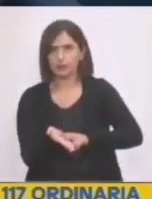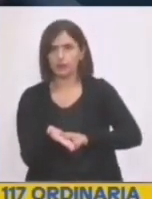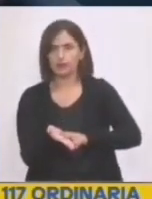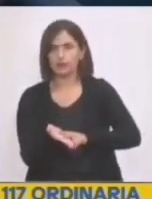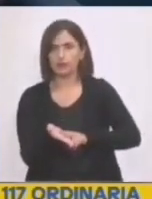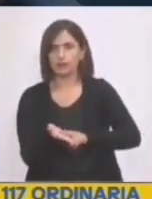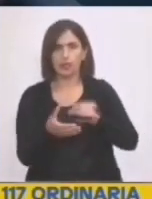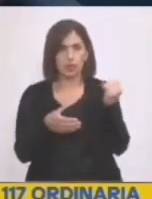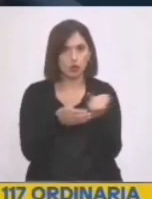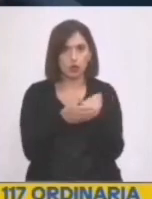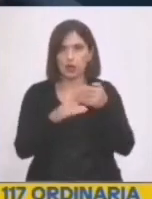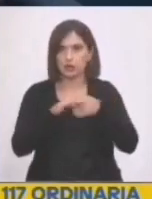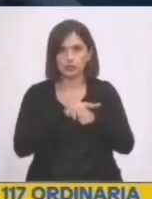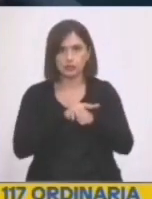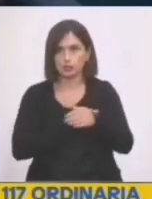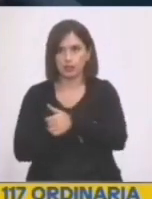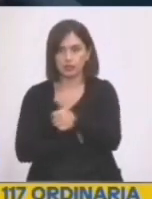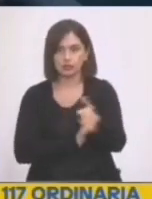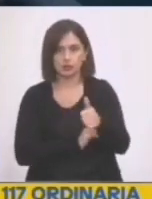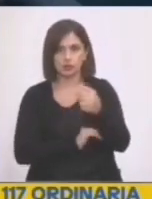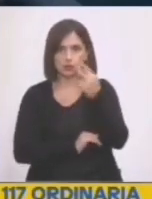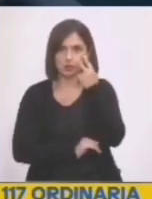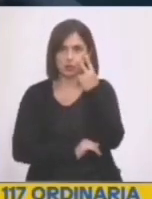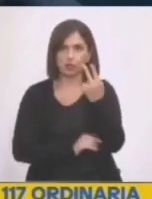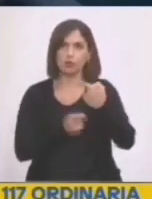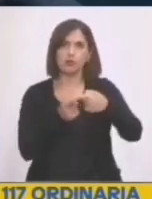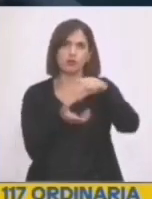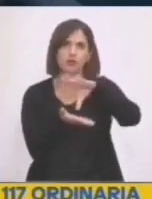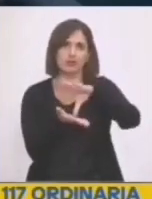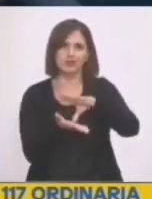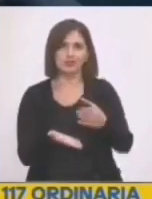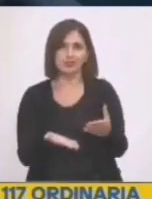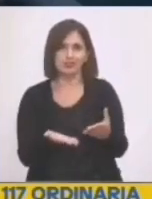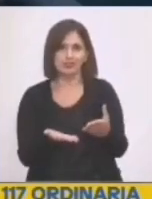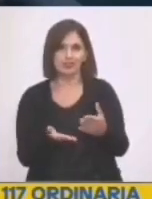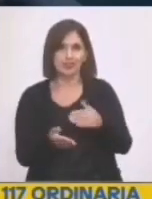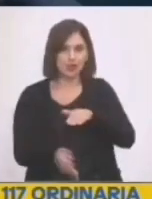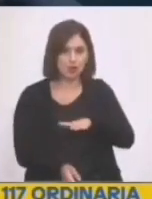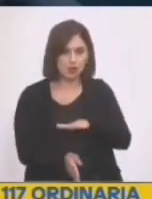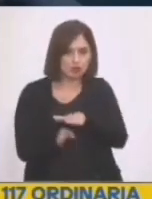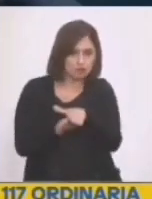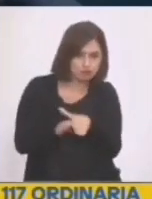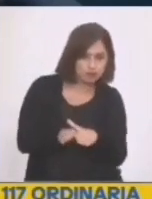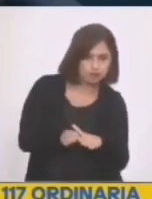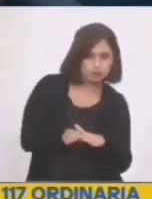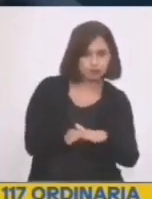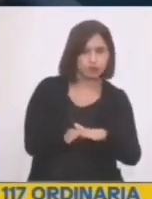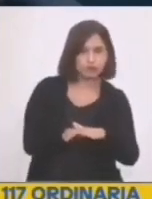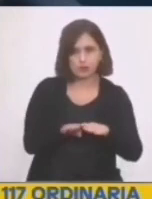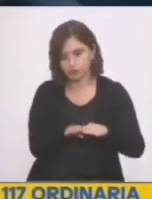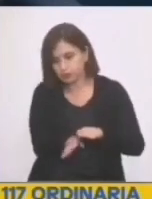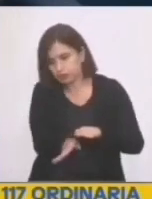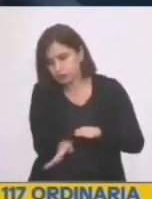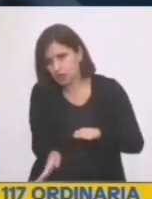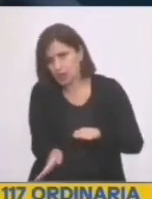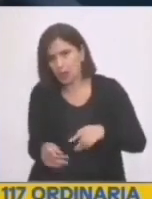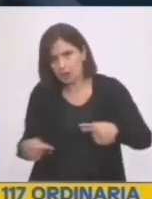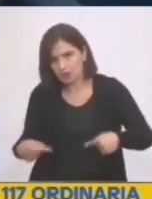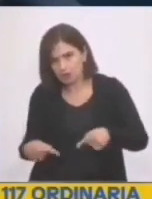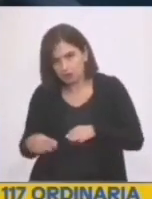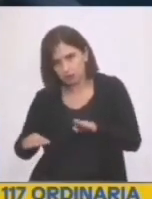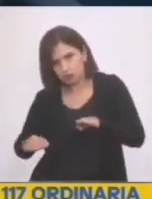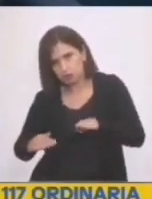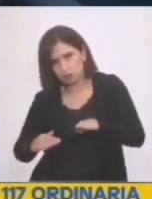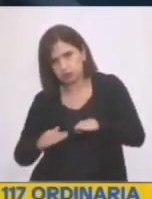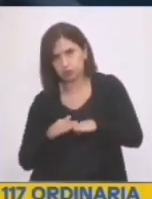de acceso universal como lo vemos en otros países cuando el bus se inclina se baja una rampa la señora sube en su silla